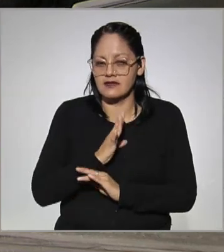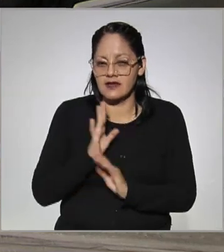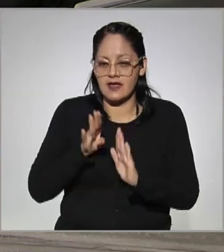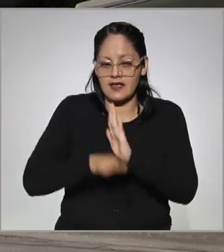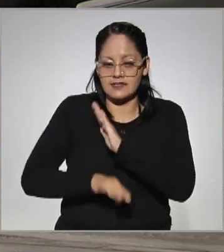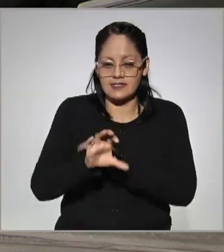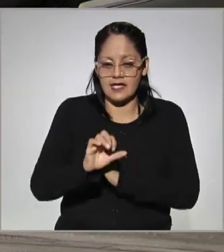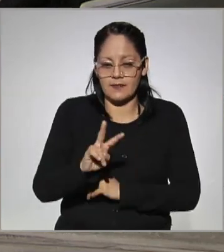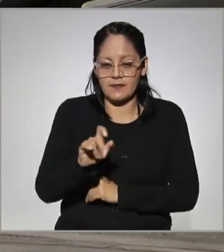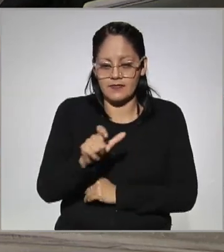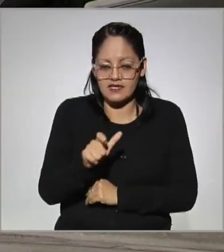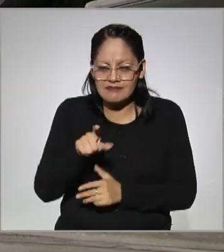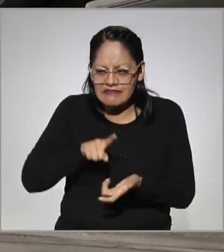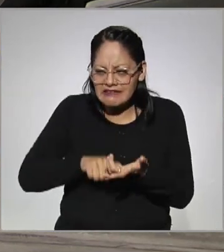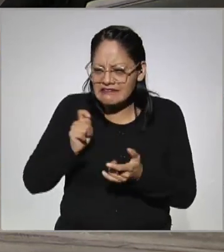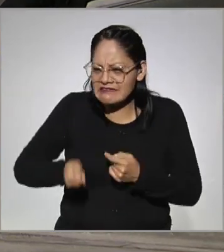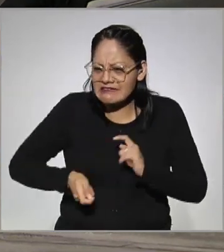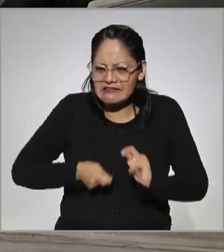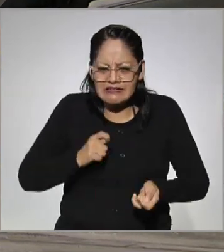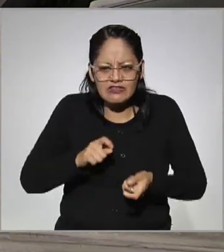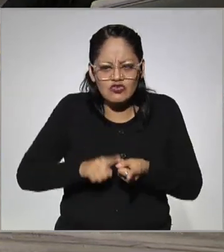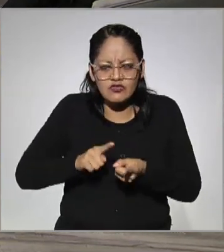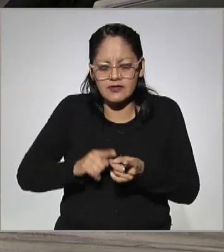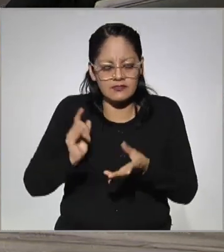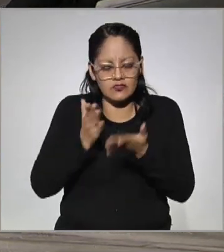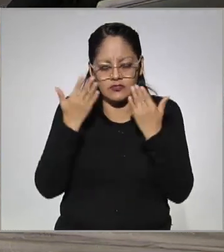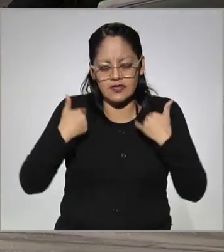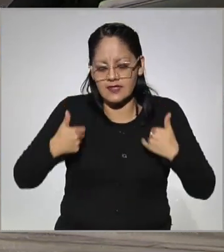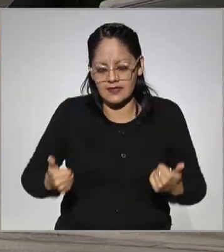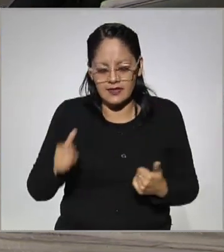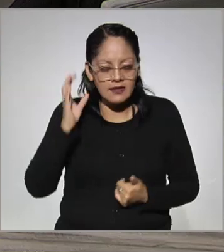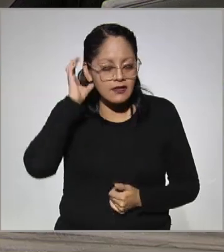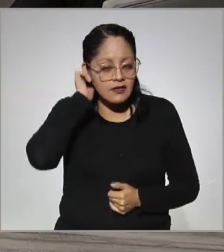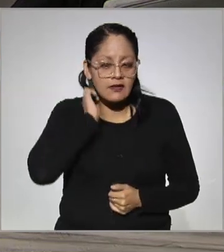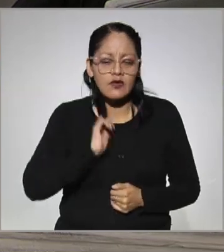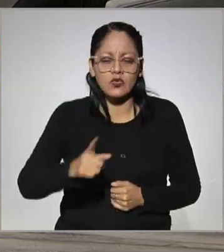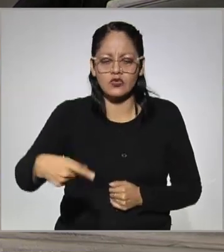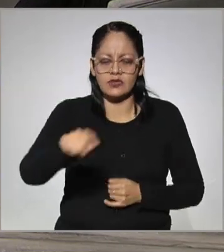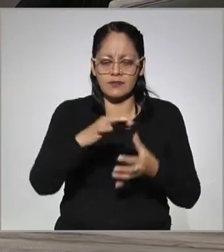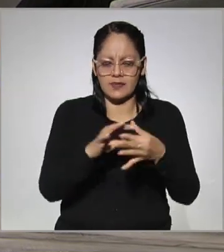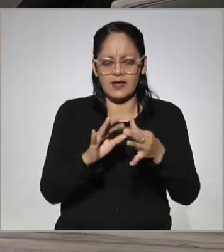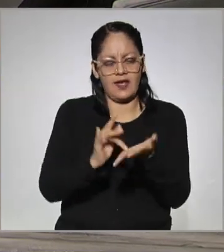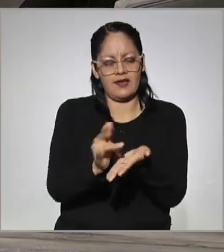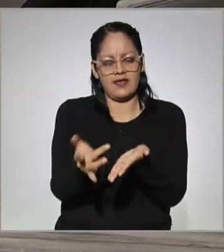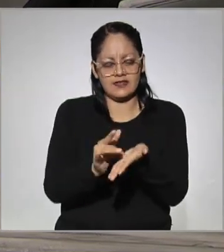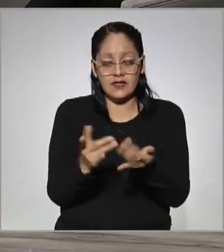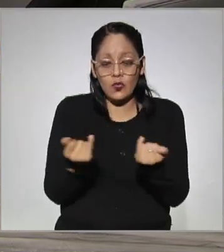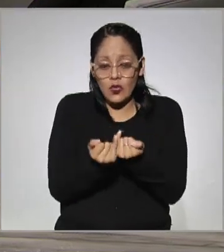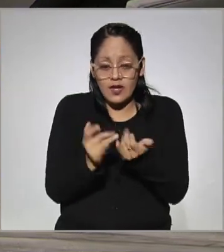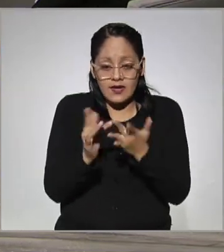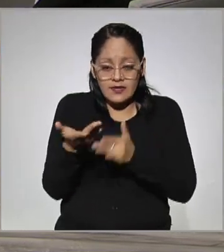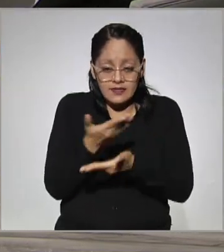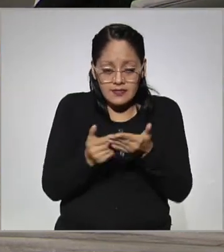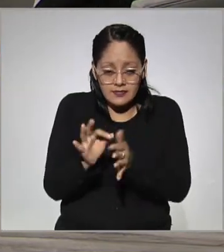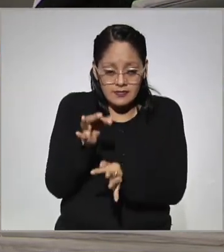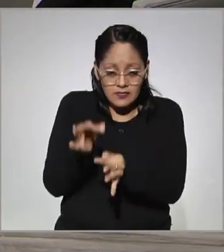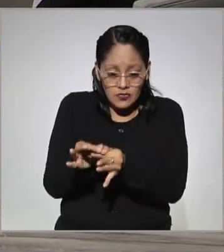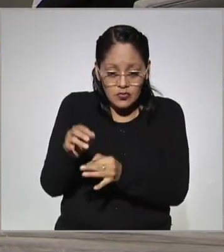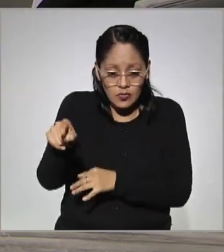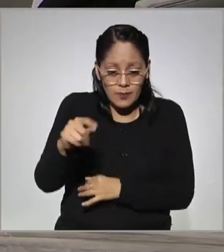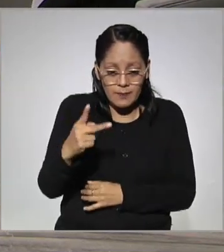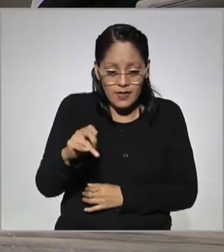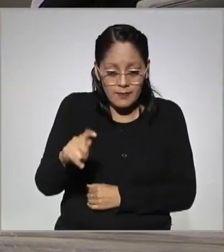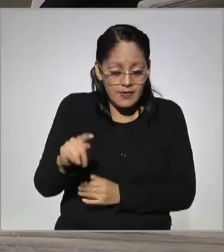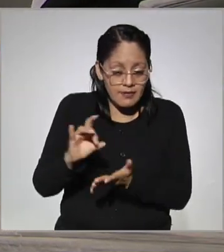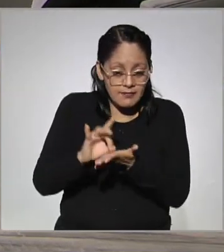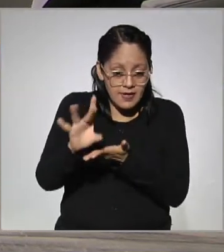cervix, pero uno no entiende exactamente en dónde. Entonces la audiencia está agradeciendo muchísimo y hasta el momento son nuestras redes. Pepe, no sé si a ti te hayan llegado algunas